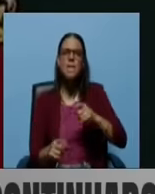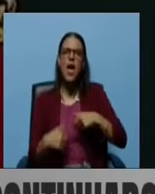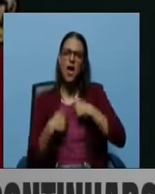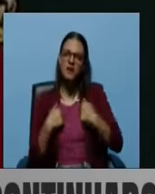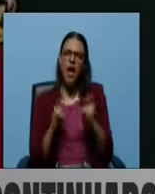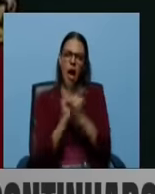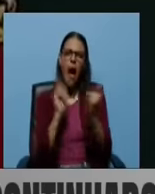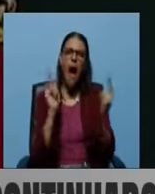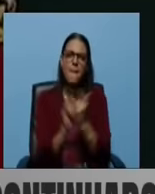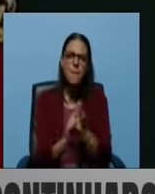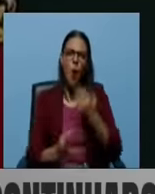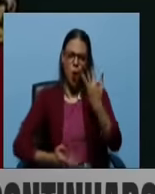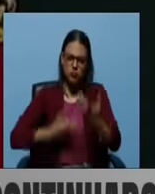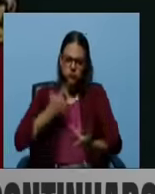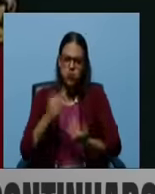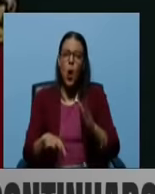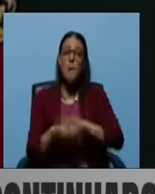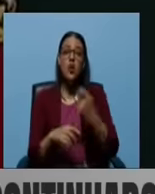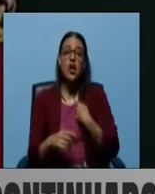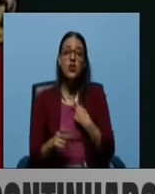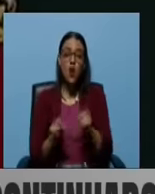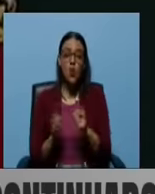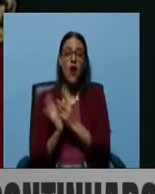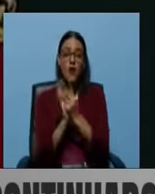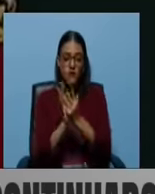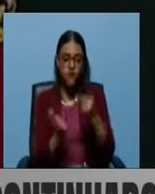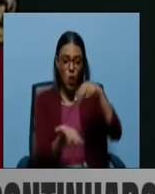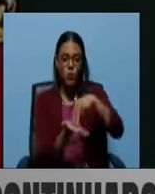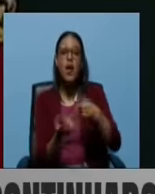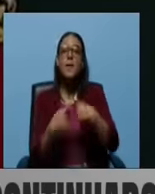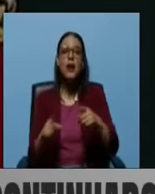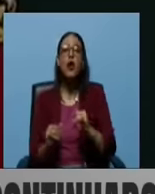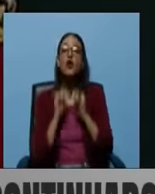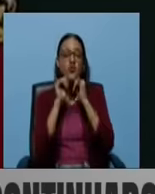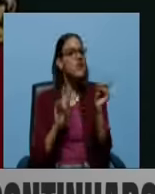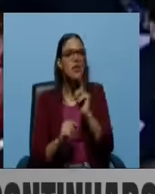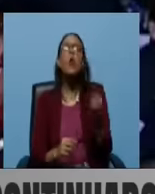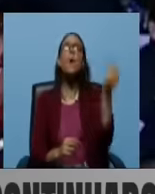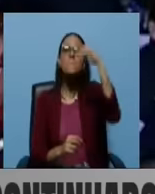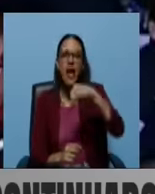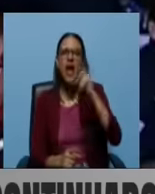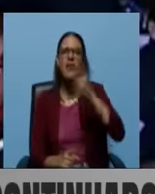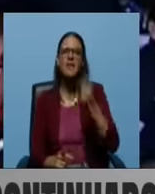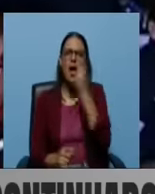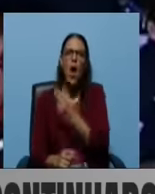requiere amor, porque el voluntario hace falta, pero no es suficiente.